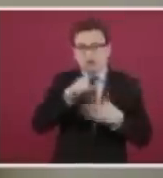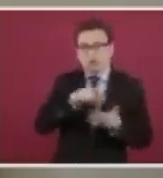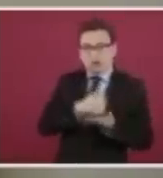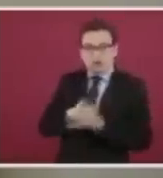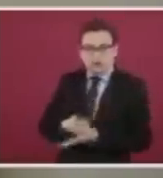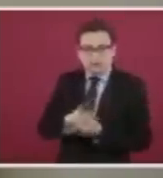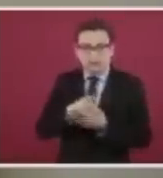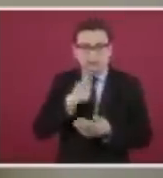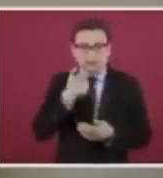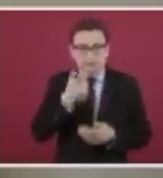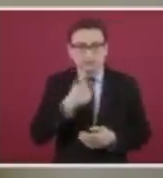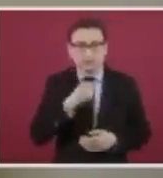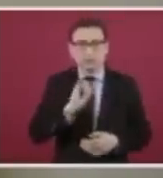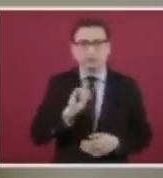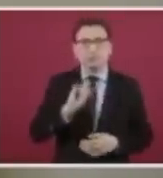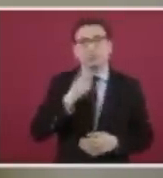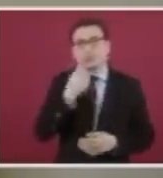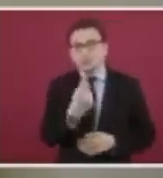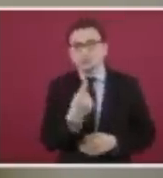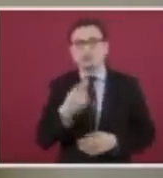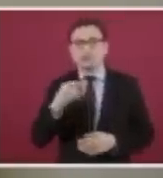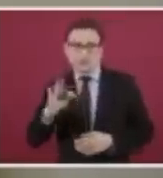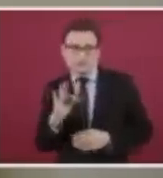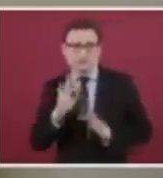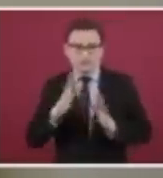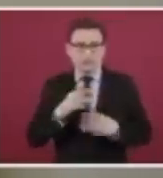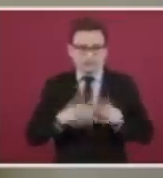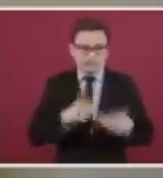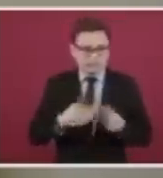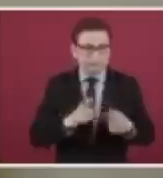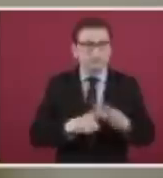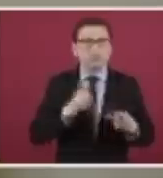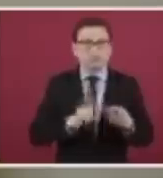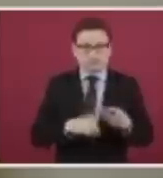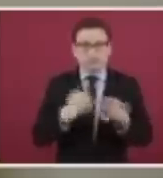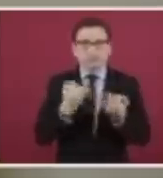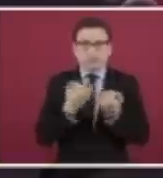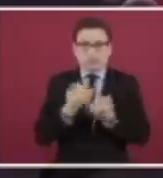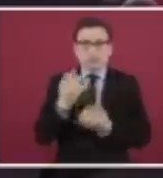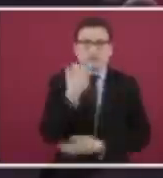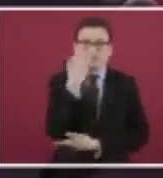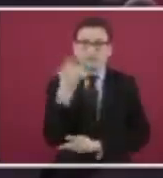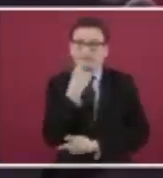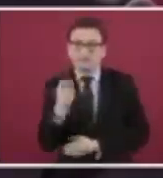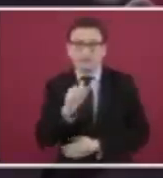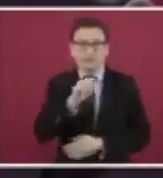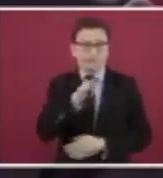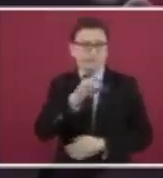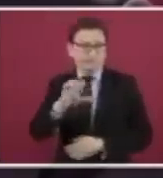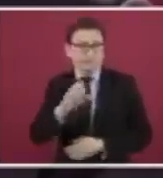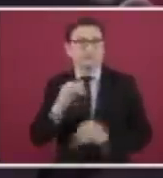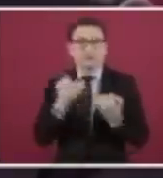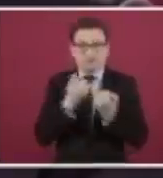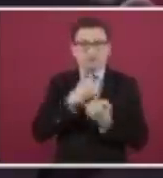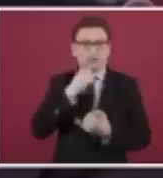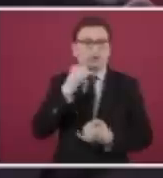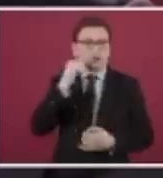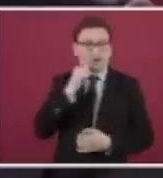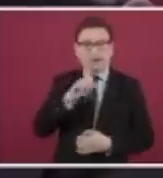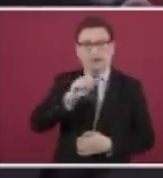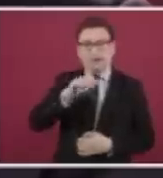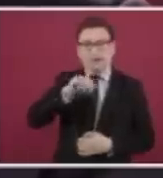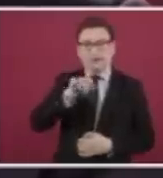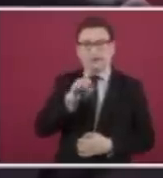la tarifa 1F famosa, que bueno, pues ya está en marcha. El tema de la guardería ABC también, que bueno, ayer estuvo Alejandro Encinas con los padres de